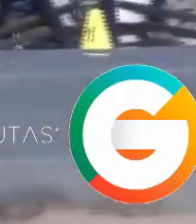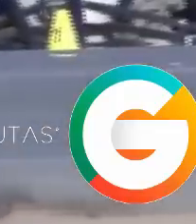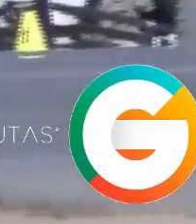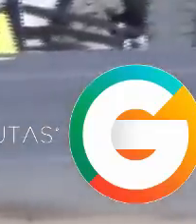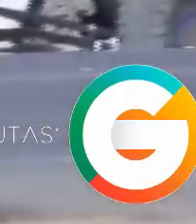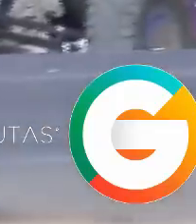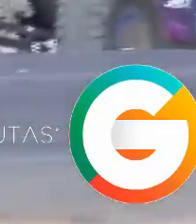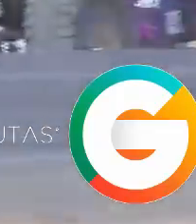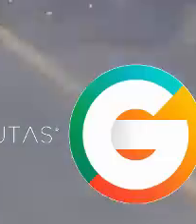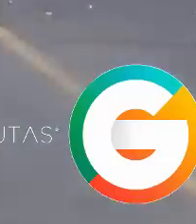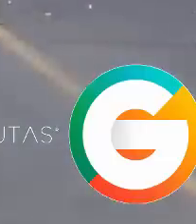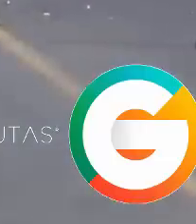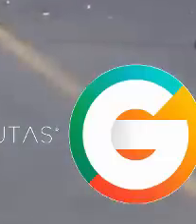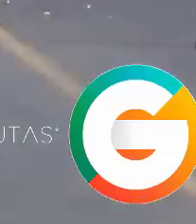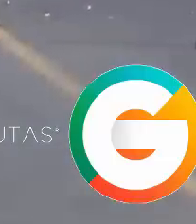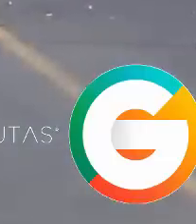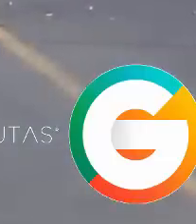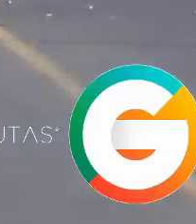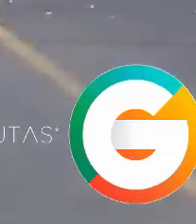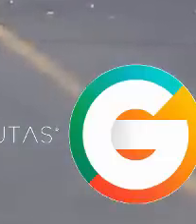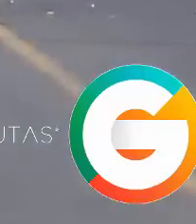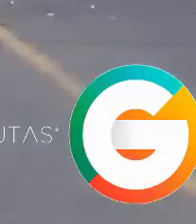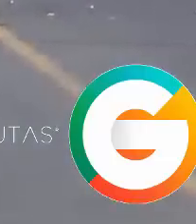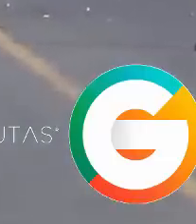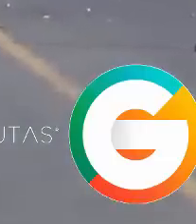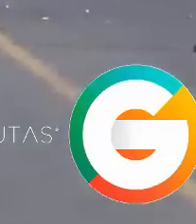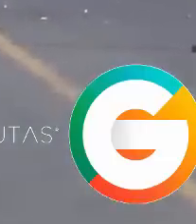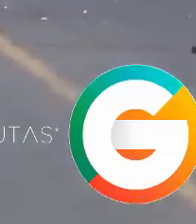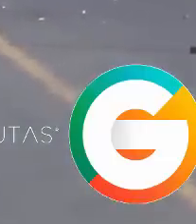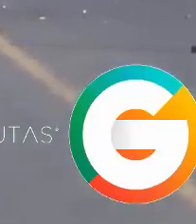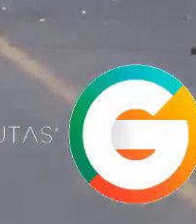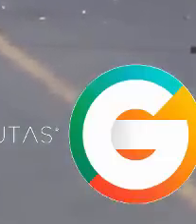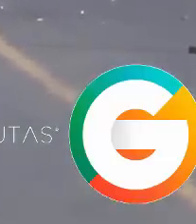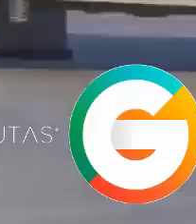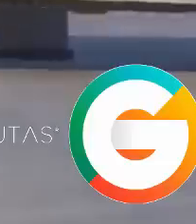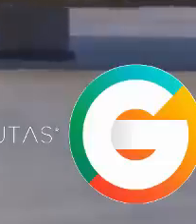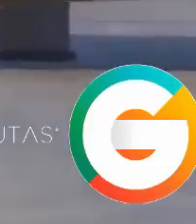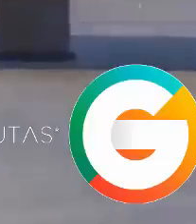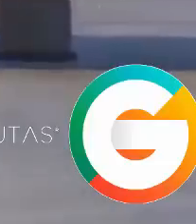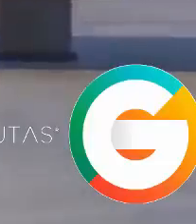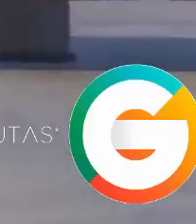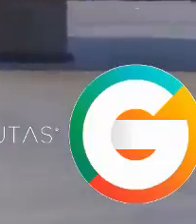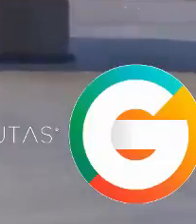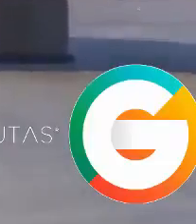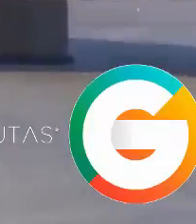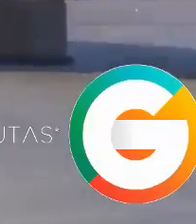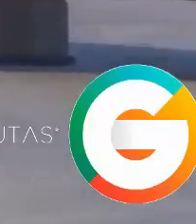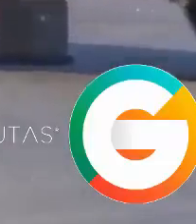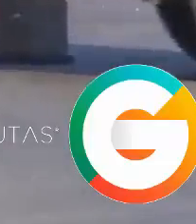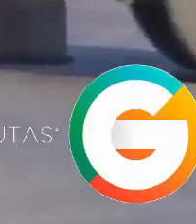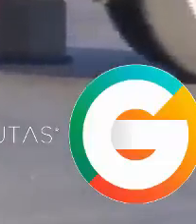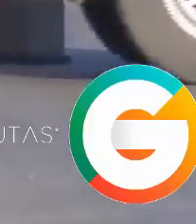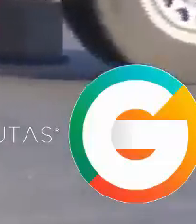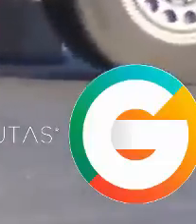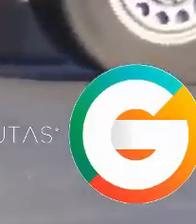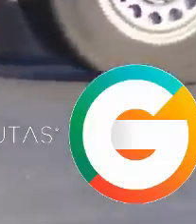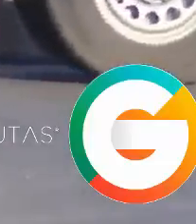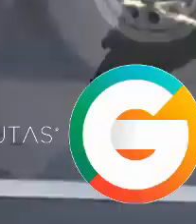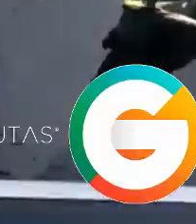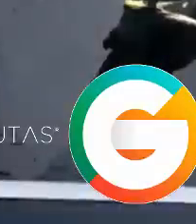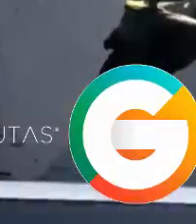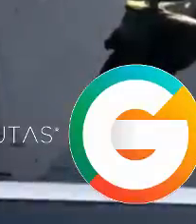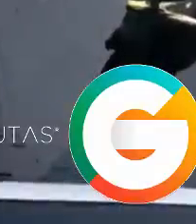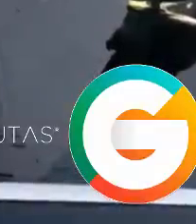objetivos prioritarios de las autoridades de la Fiscalía General del Estado. En la agresión, que fue repelida por las personas que iban en uno de los vehículos